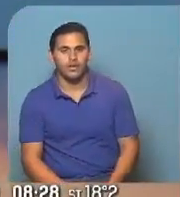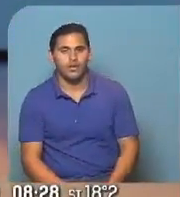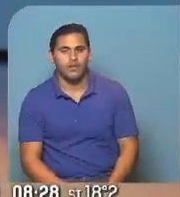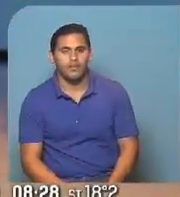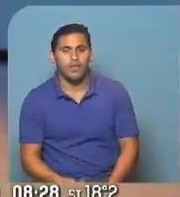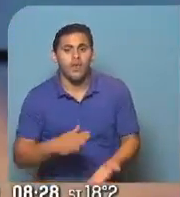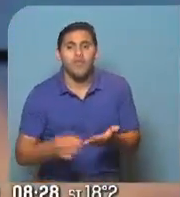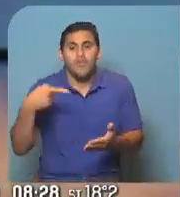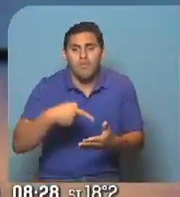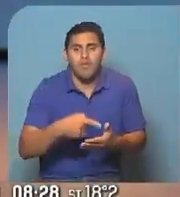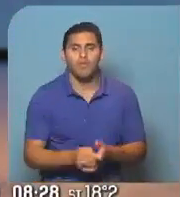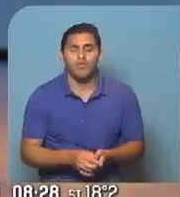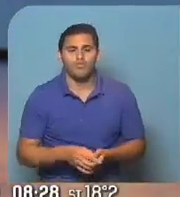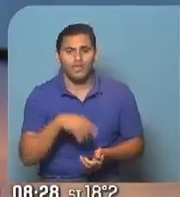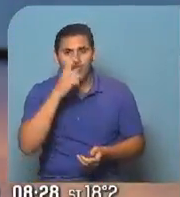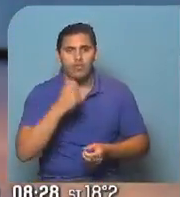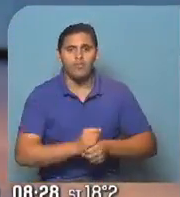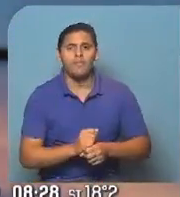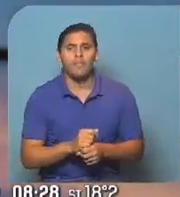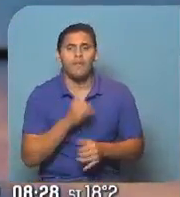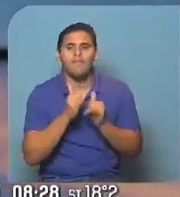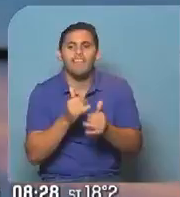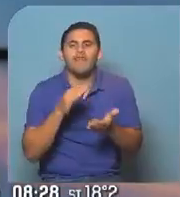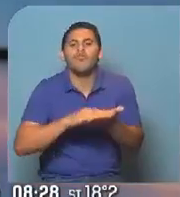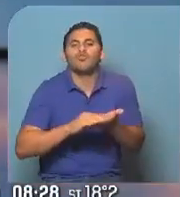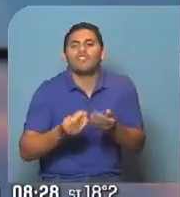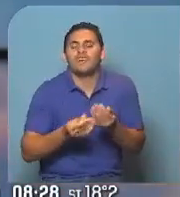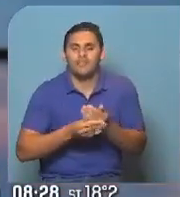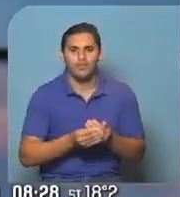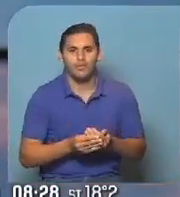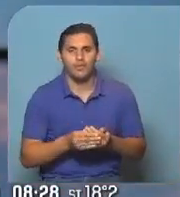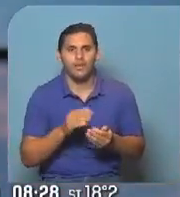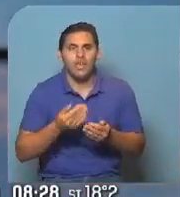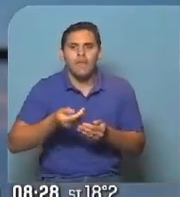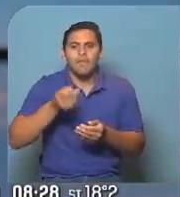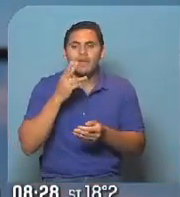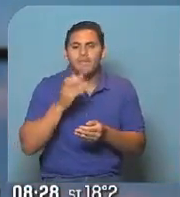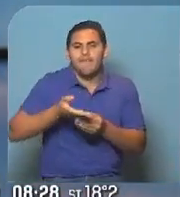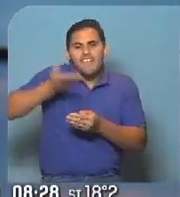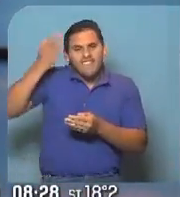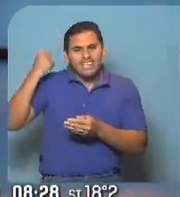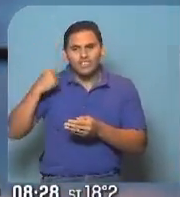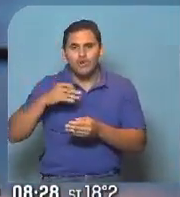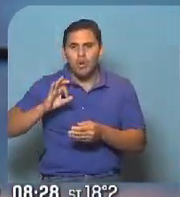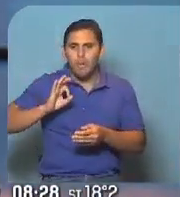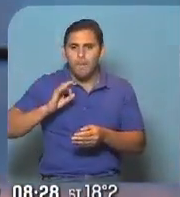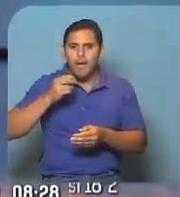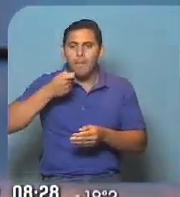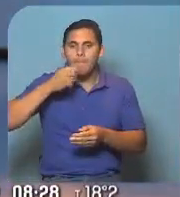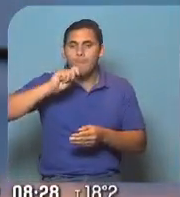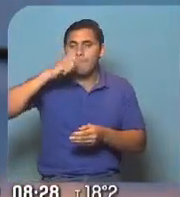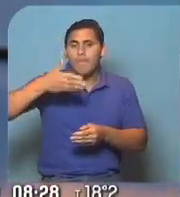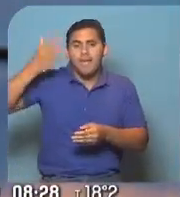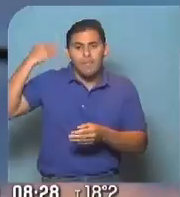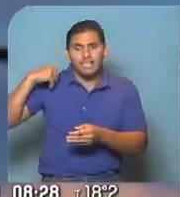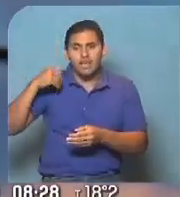nuevo bloque de la televisión pública noticias hablamos de economía hablamos de los números de la inflación del mes pasado del mes de septiembre de 6